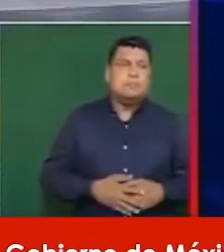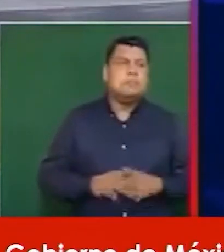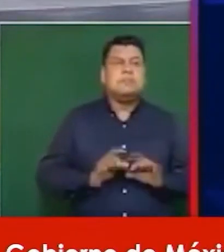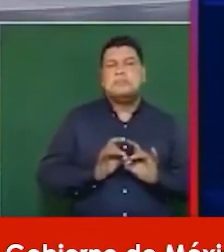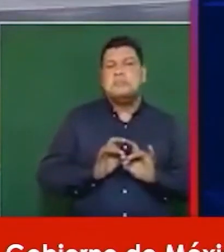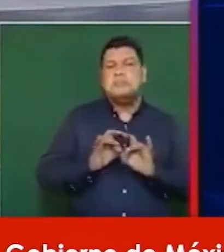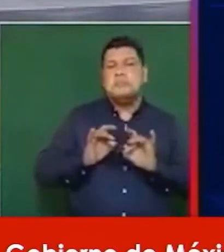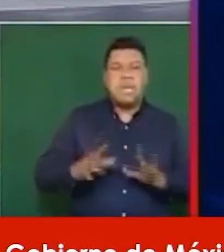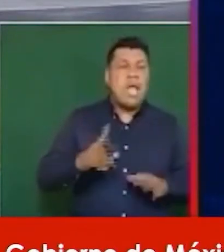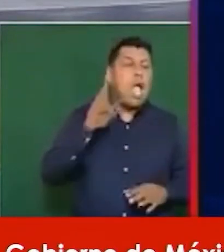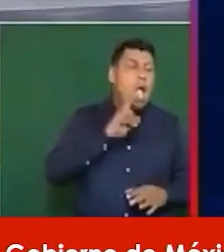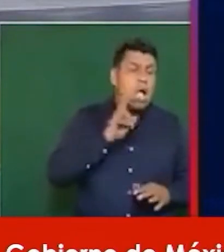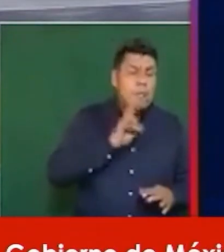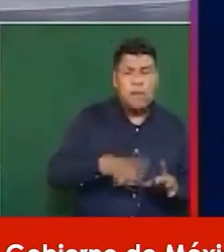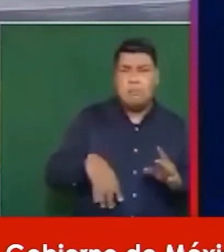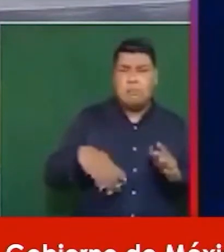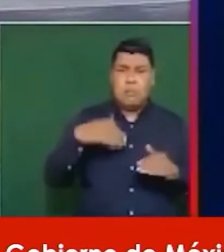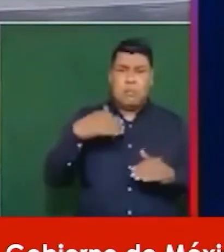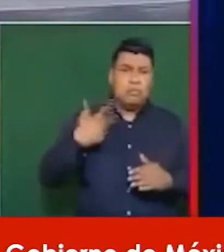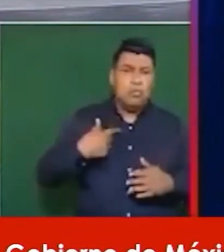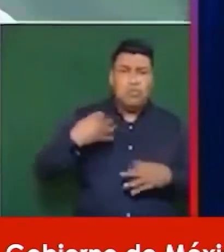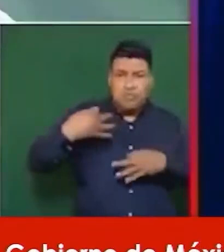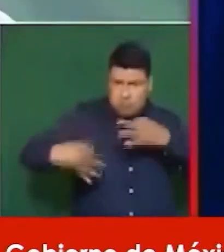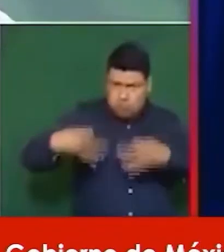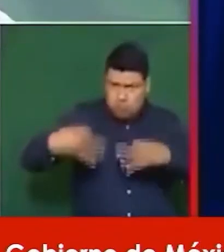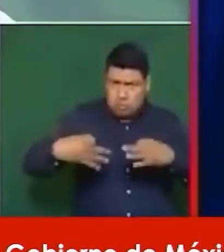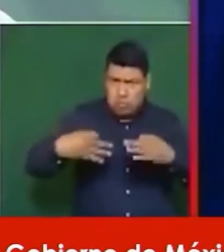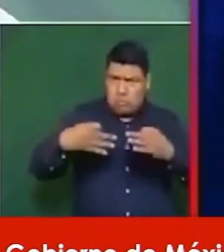en que por el debido proceso